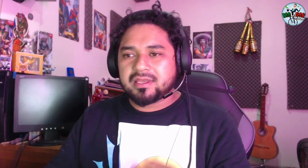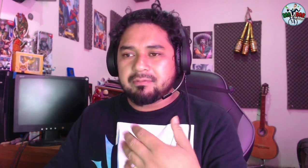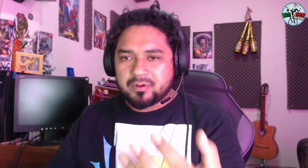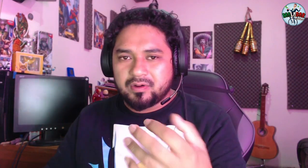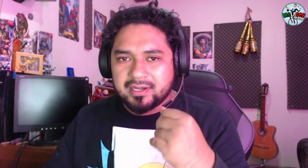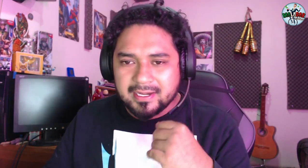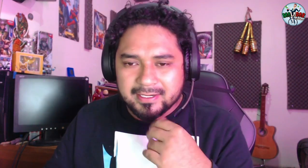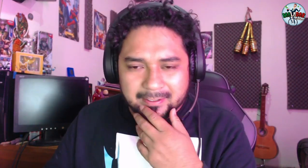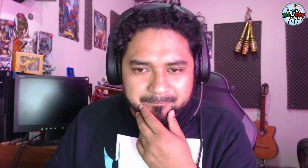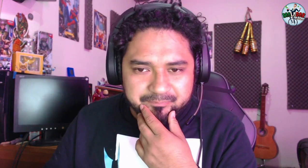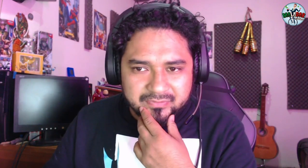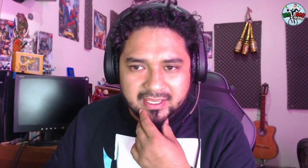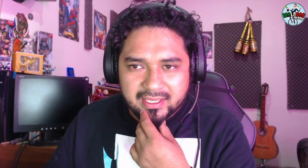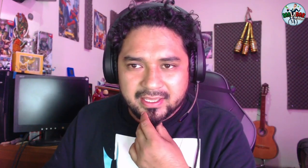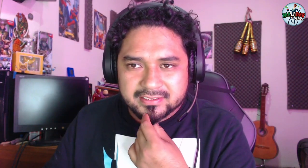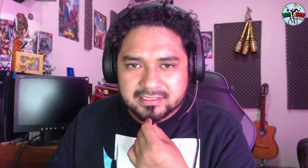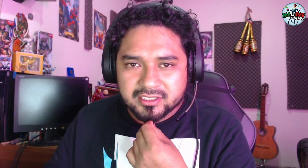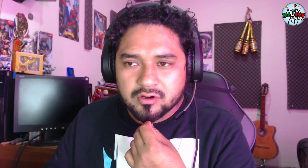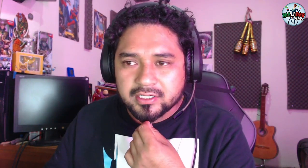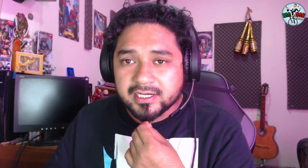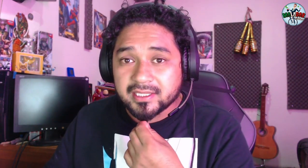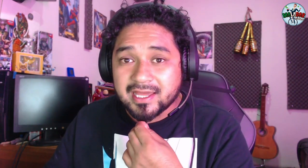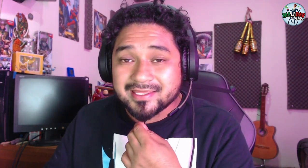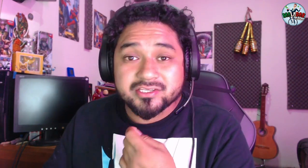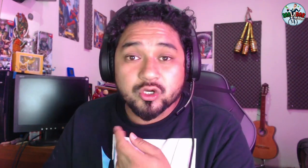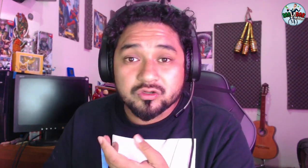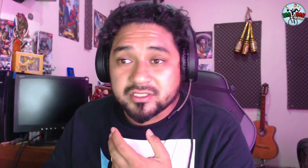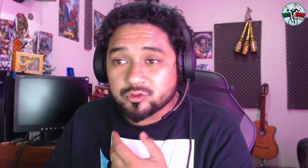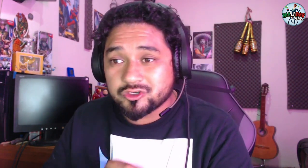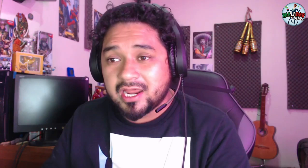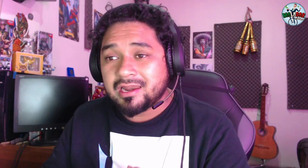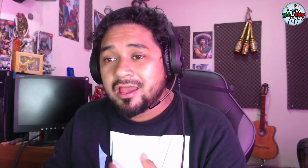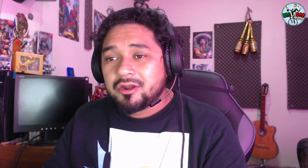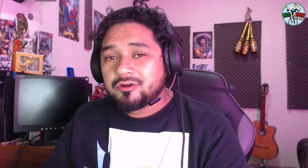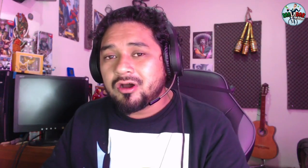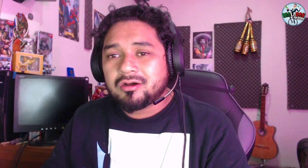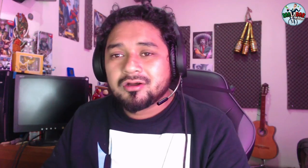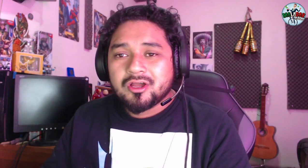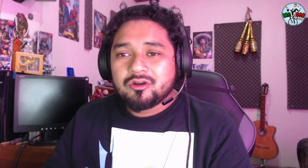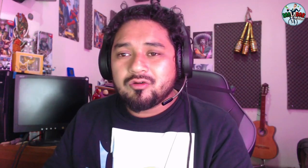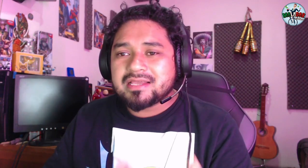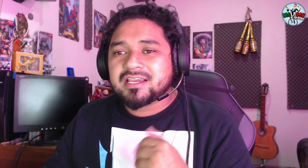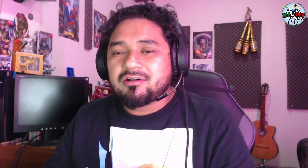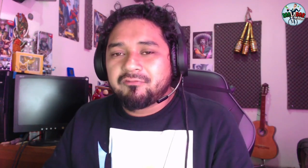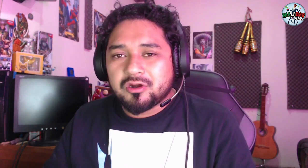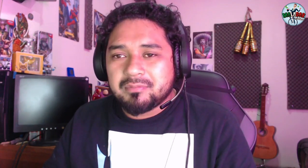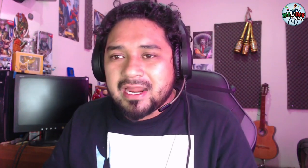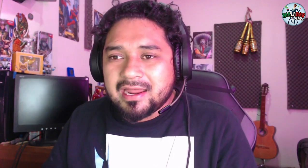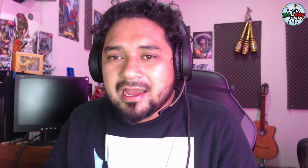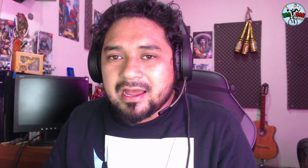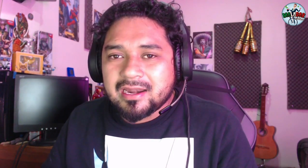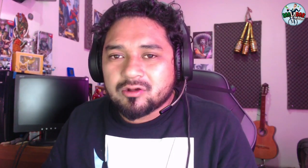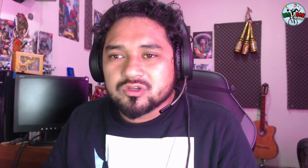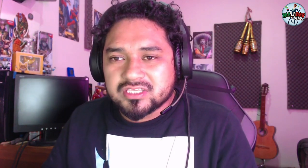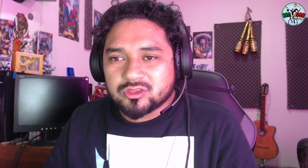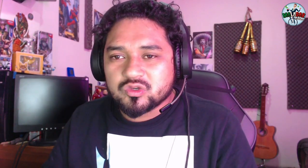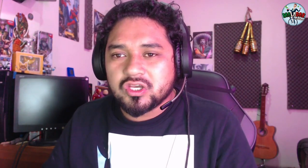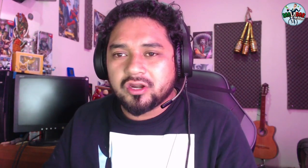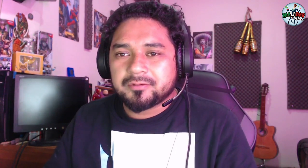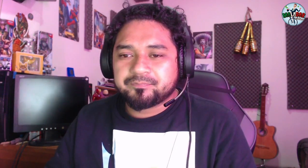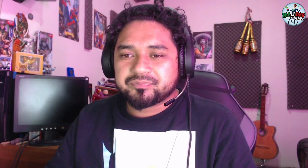por ejemplo en santiago creel que da derecho constitucional no no lo hace conforme a la a la